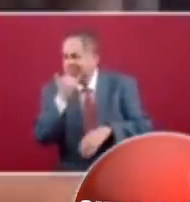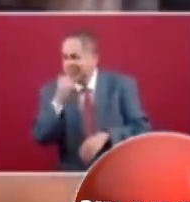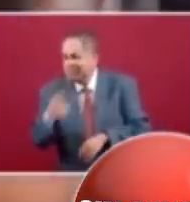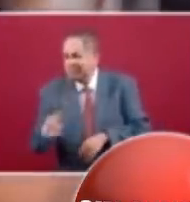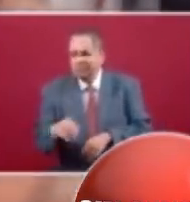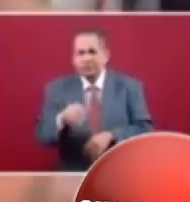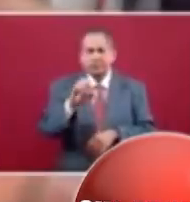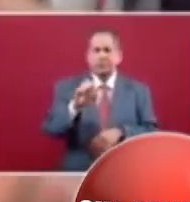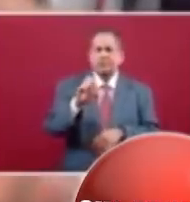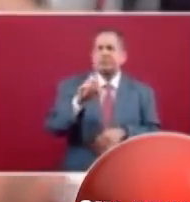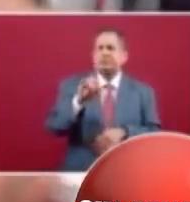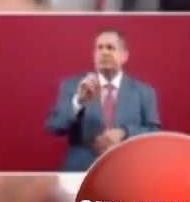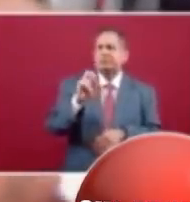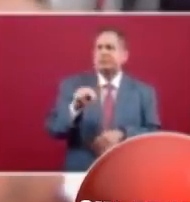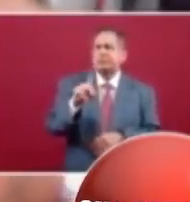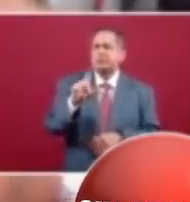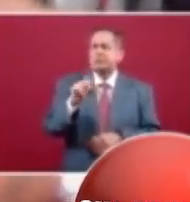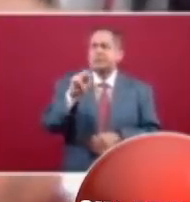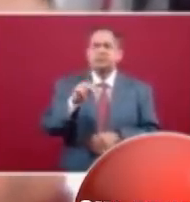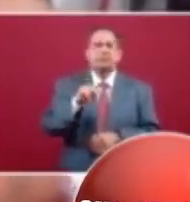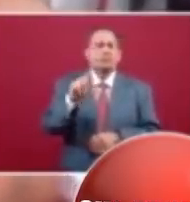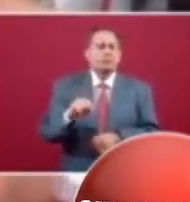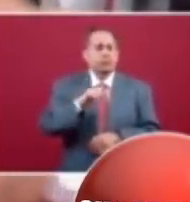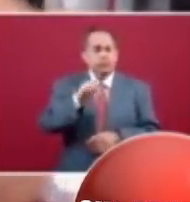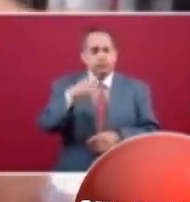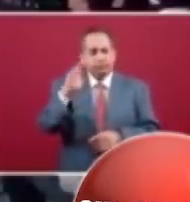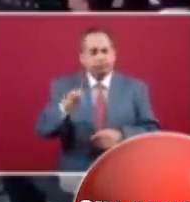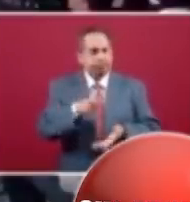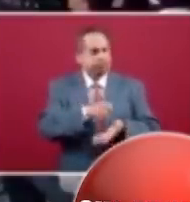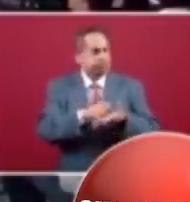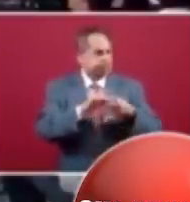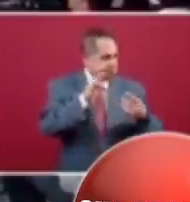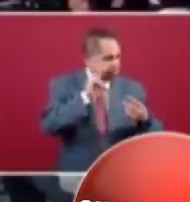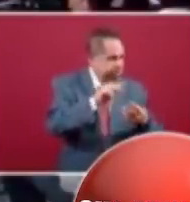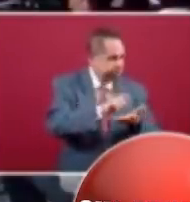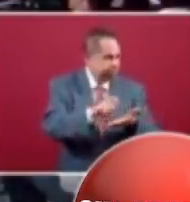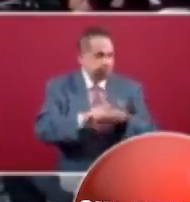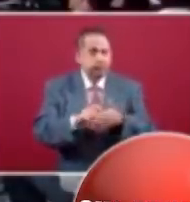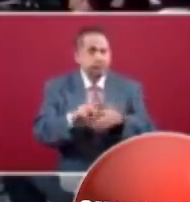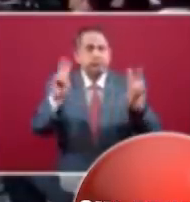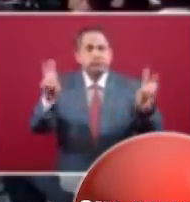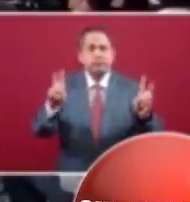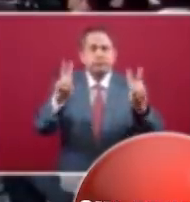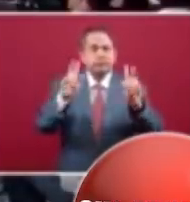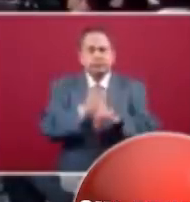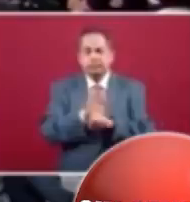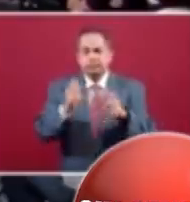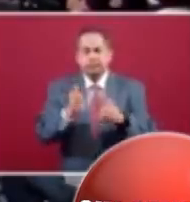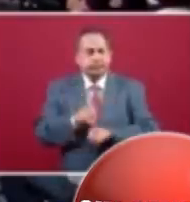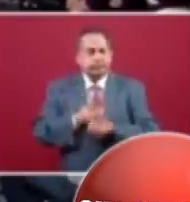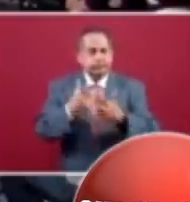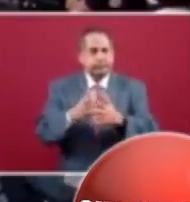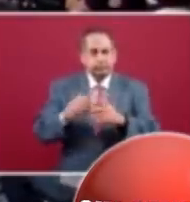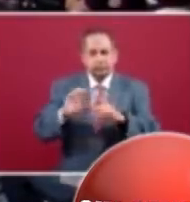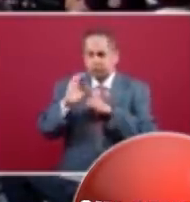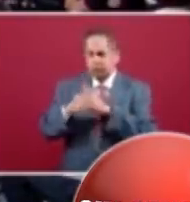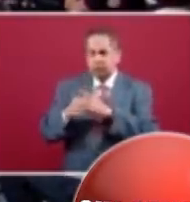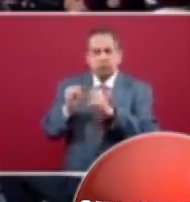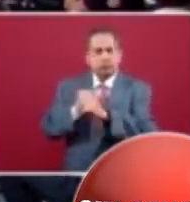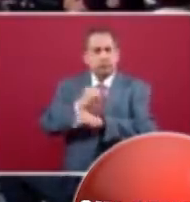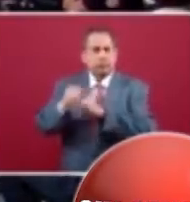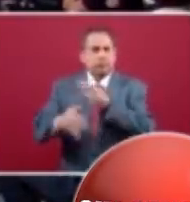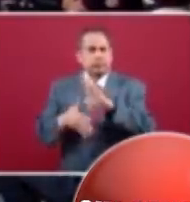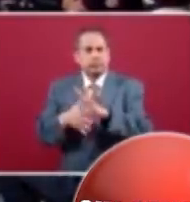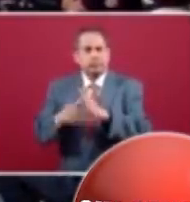Edison Lanza, que es el relator de Libertad de Expresión de la Comisión Interamericana de